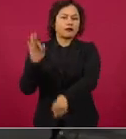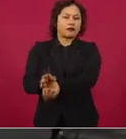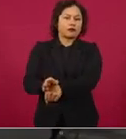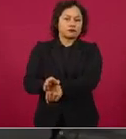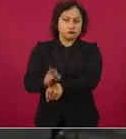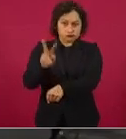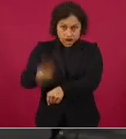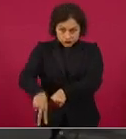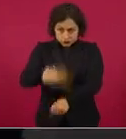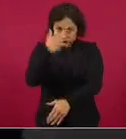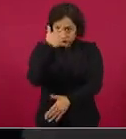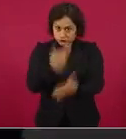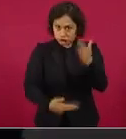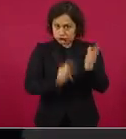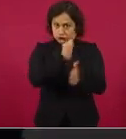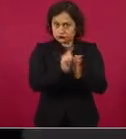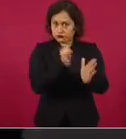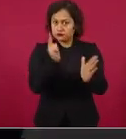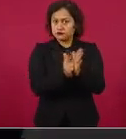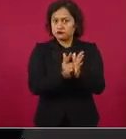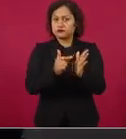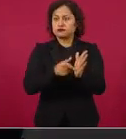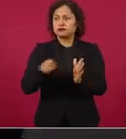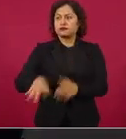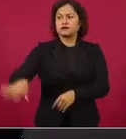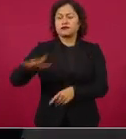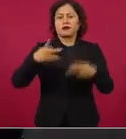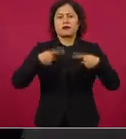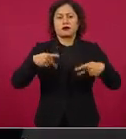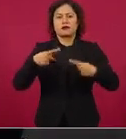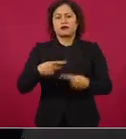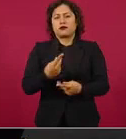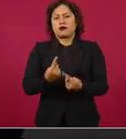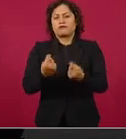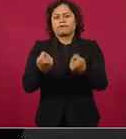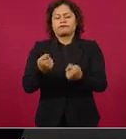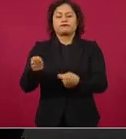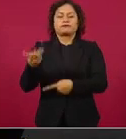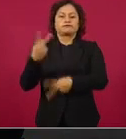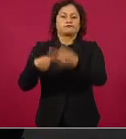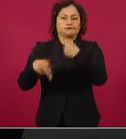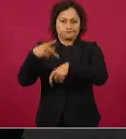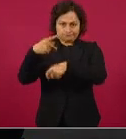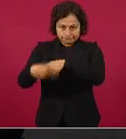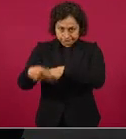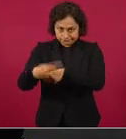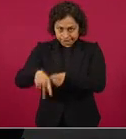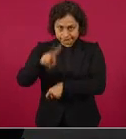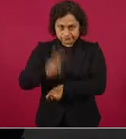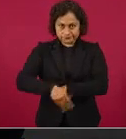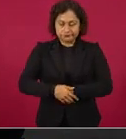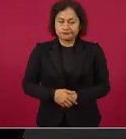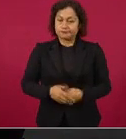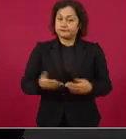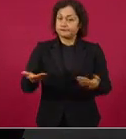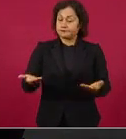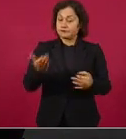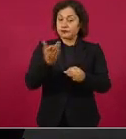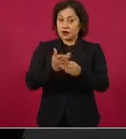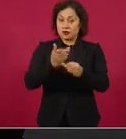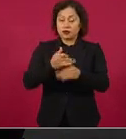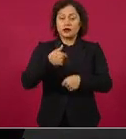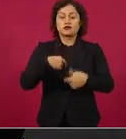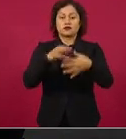ley. Lo están haciendo en una forma que nos están afectando. Y bueno, pues en estos momentos, como le comento,